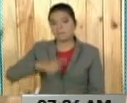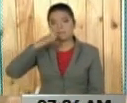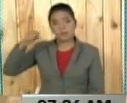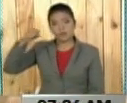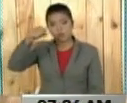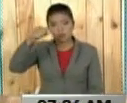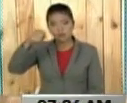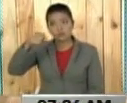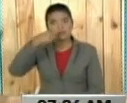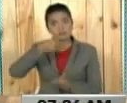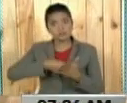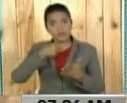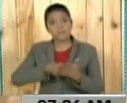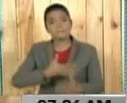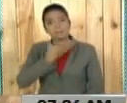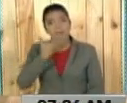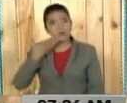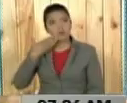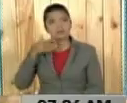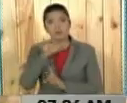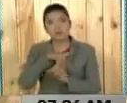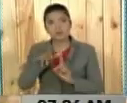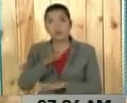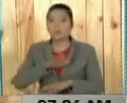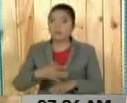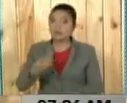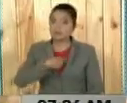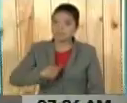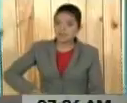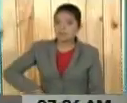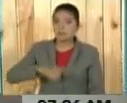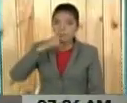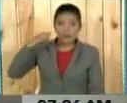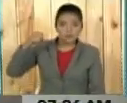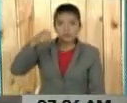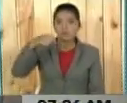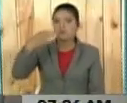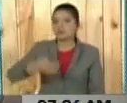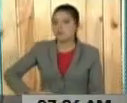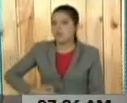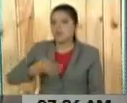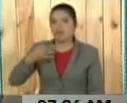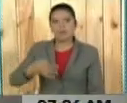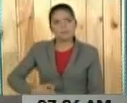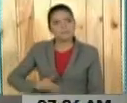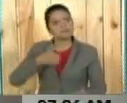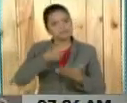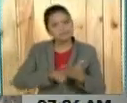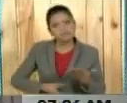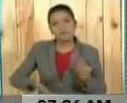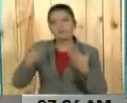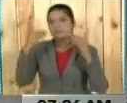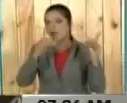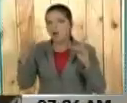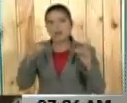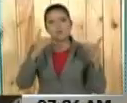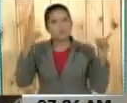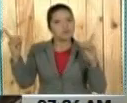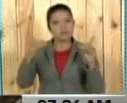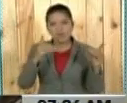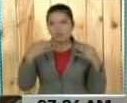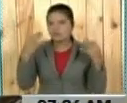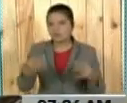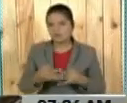quien está sacando la mejor parte de todo esto, porque ha sido el presidente Nicolás Maduro el que ha tomado la bandera del diálogo desde el principio. Claro, mira, yo sí